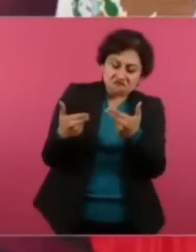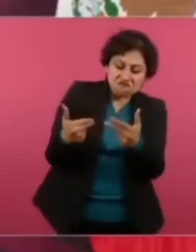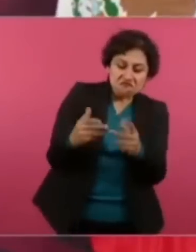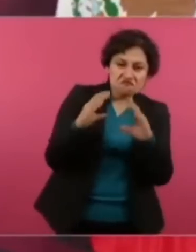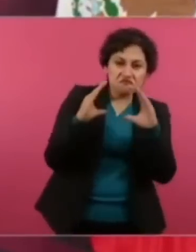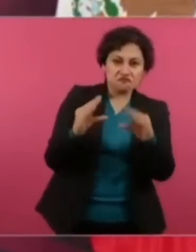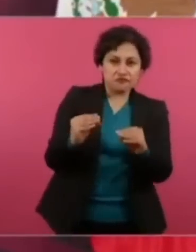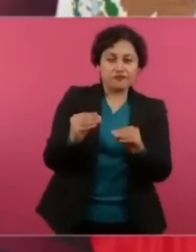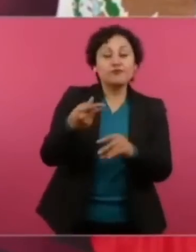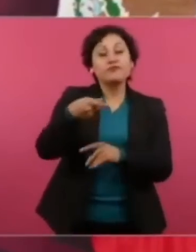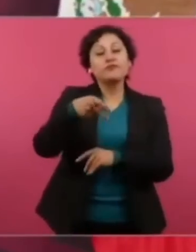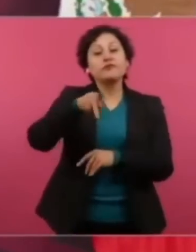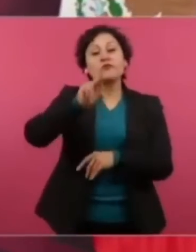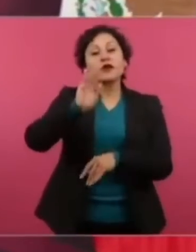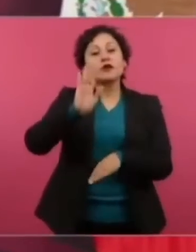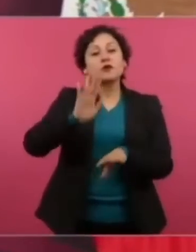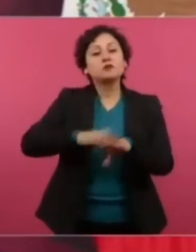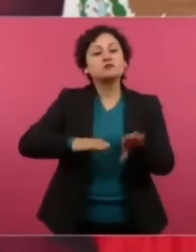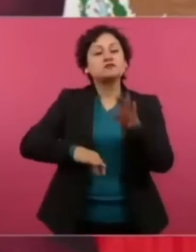fue